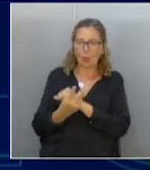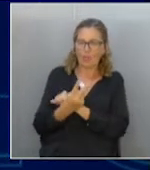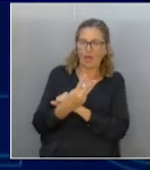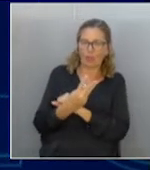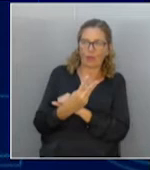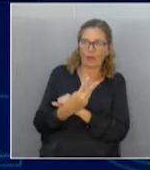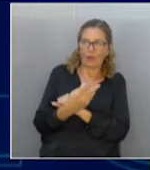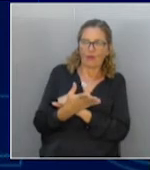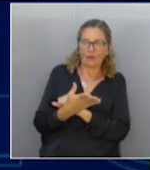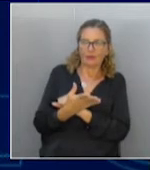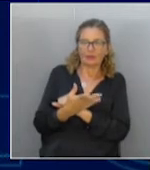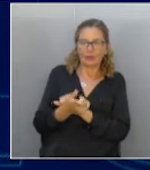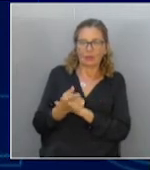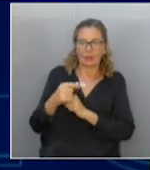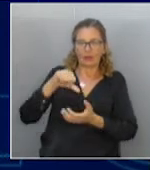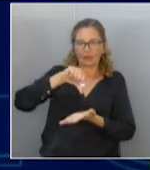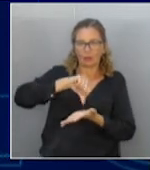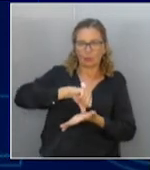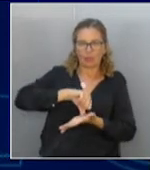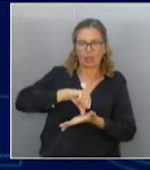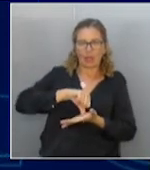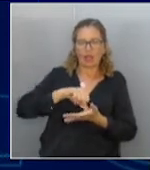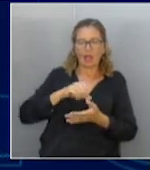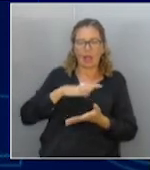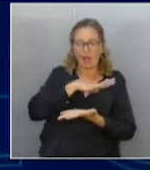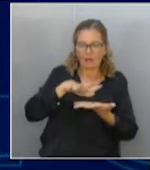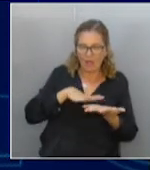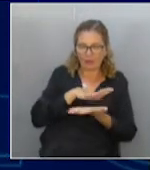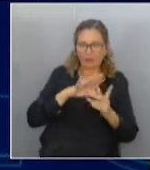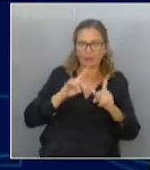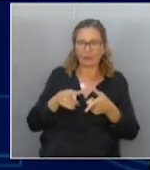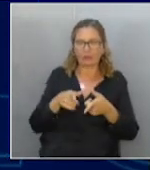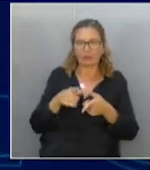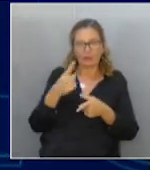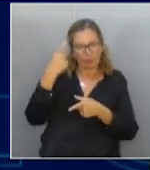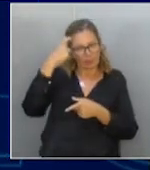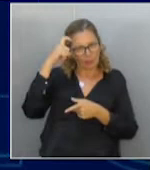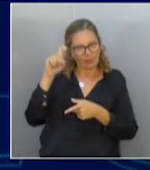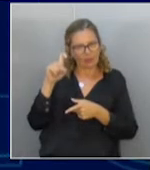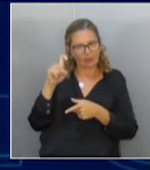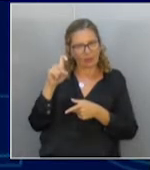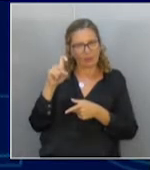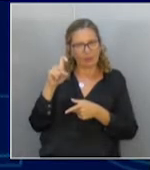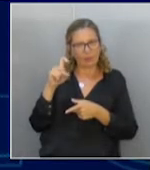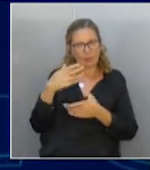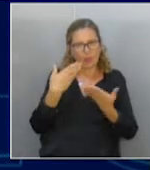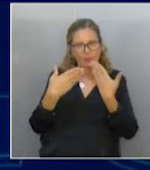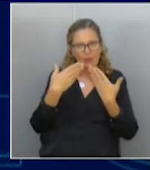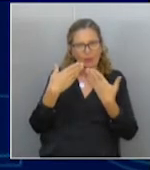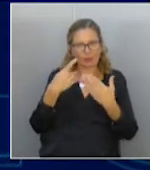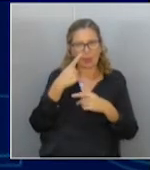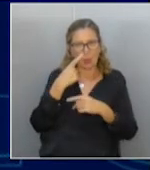parte de la ciudad, porque involucraba al municipio, al barrio, se nos ocurrió que estaría bueno como hablarle a los